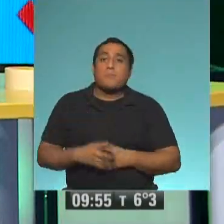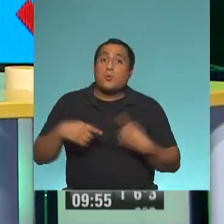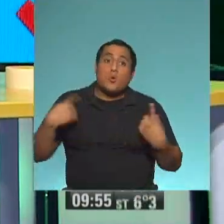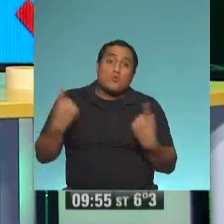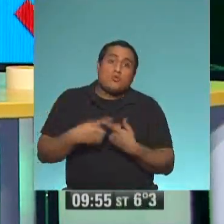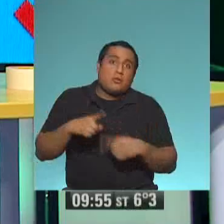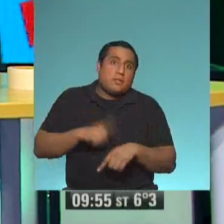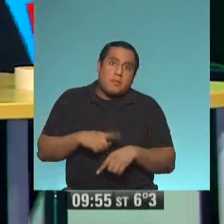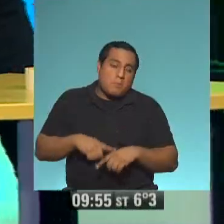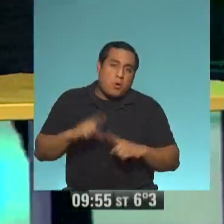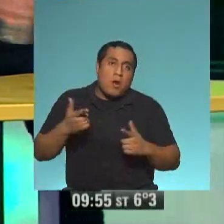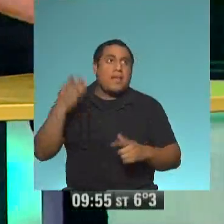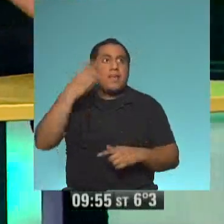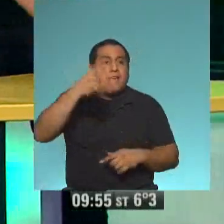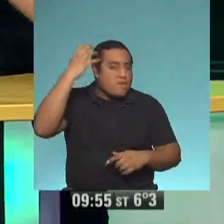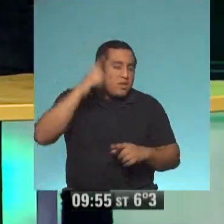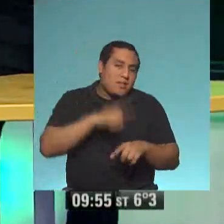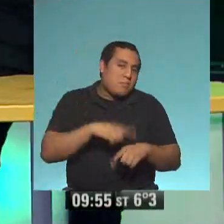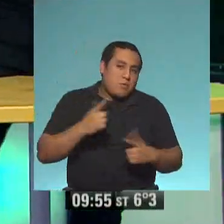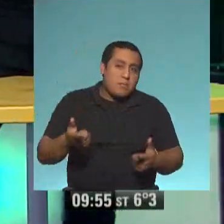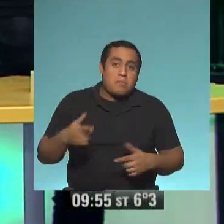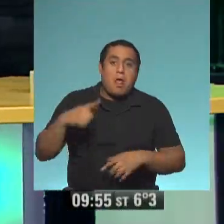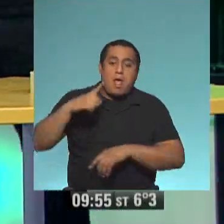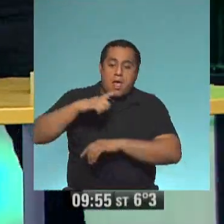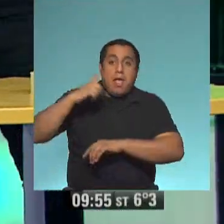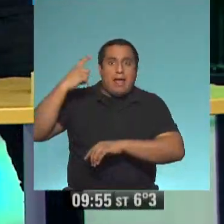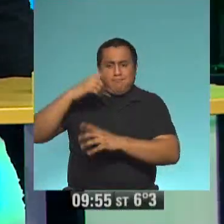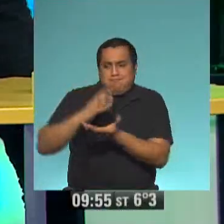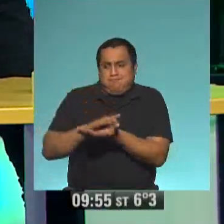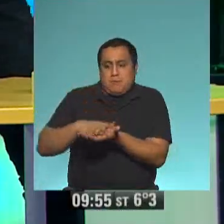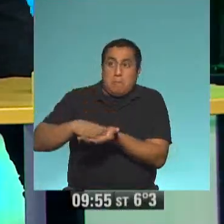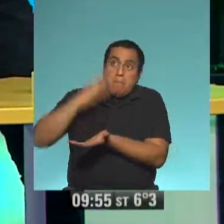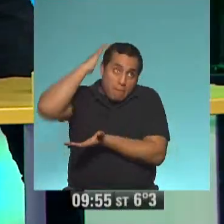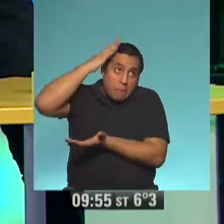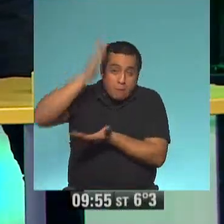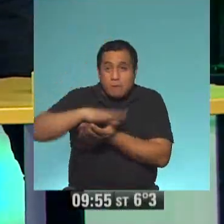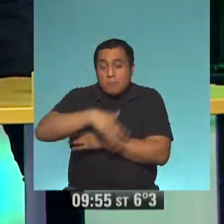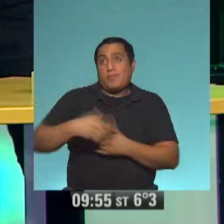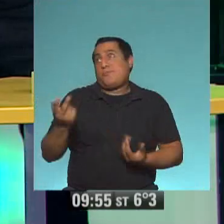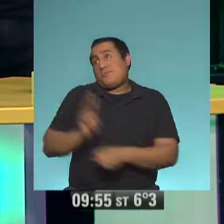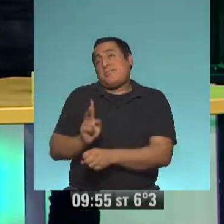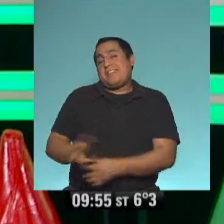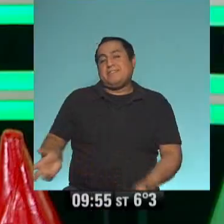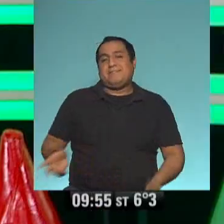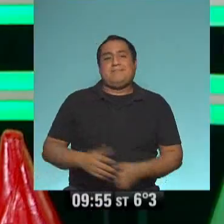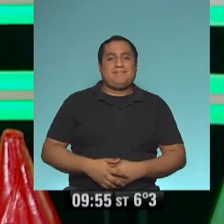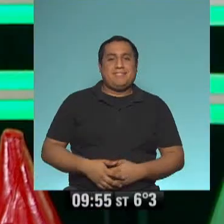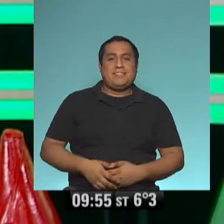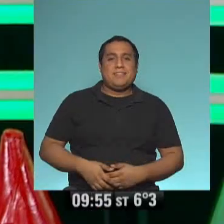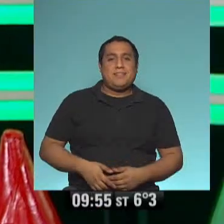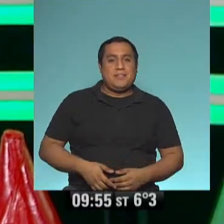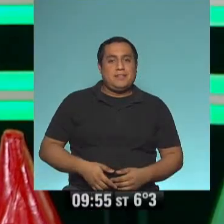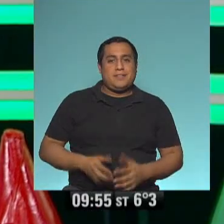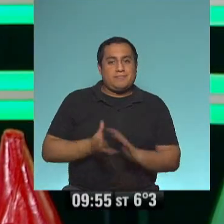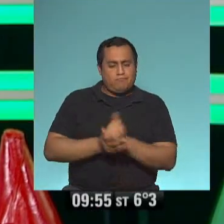no tenemos tiempo de ir al baño... ¿Viste alcohol como para lavarme la cabeza? Hay que cuidarse. Con todo, hay que lavarse. Igual dice que tenés que ponerte,